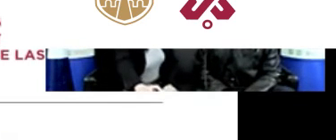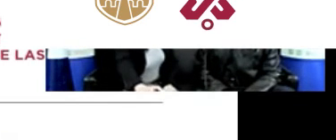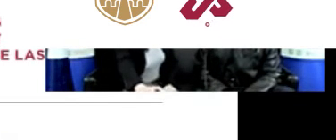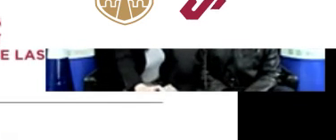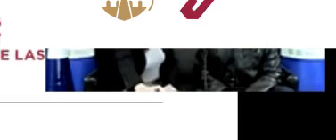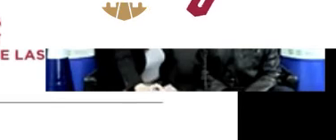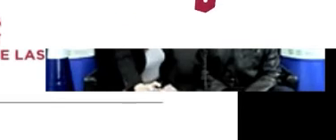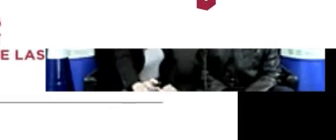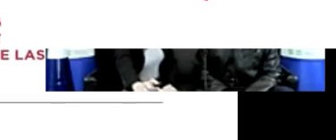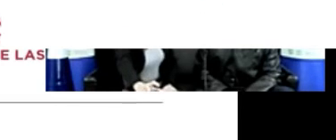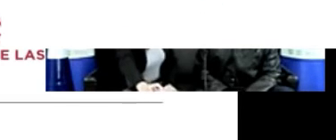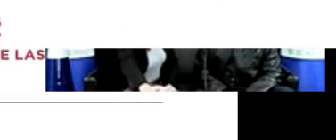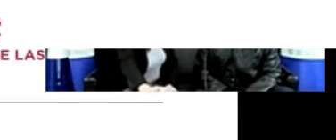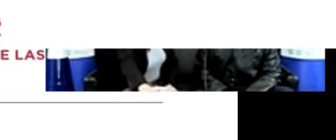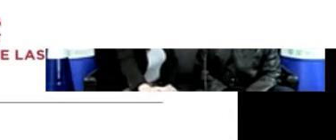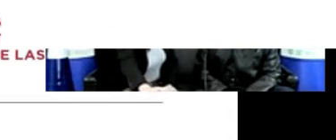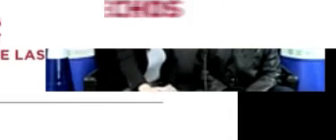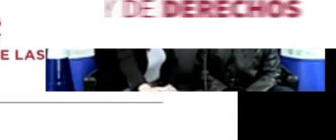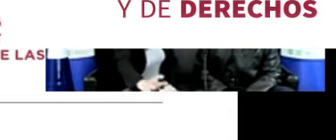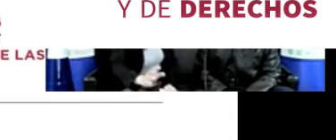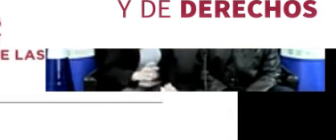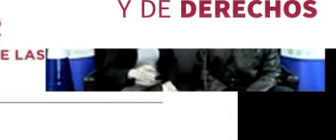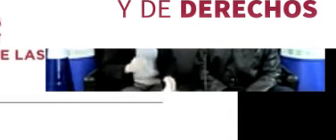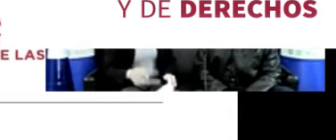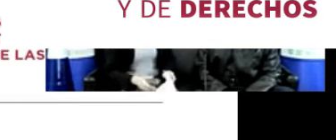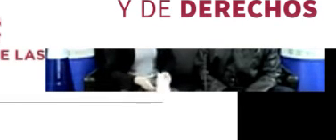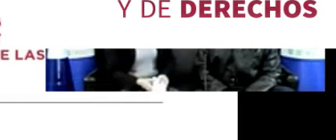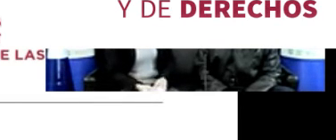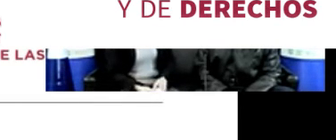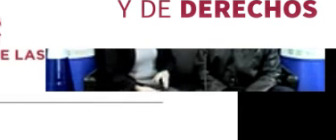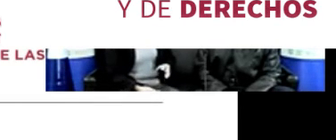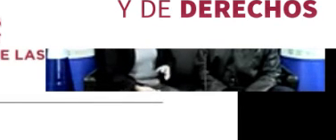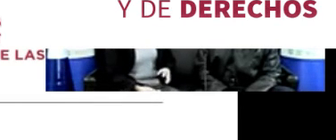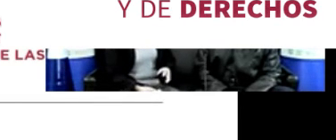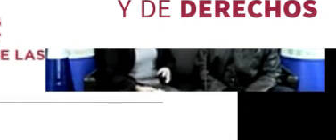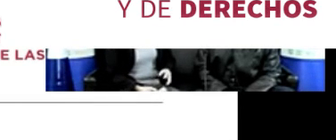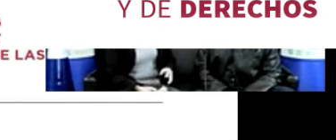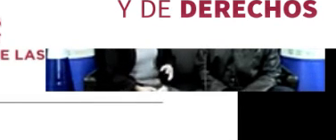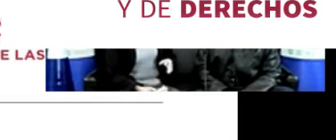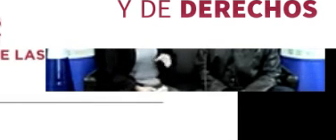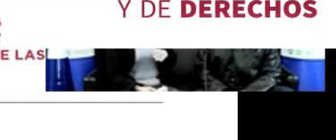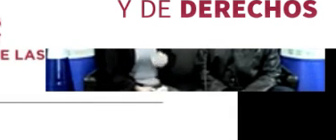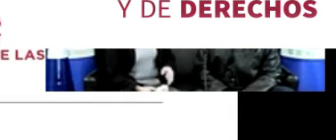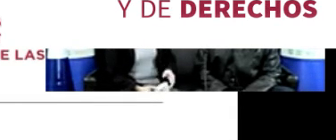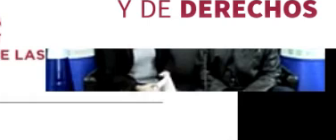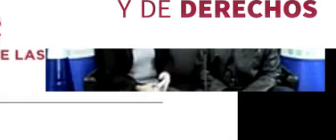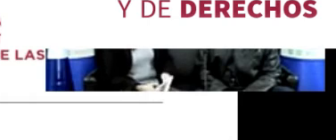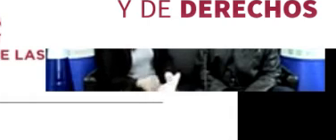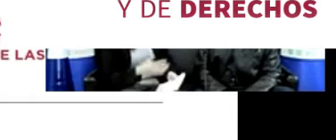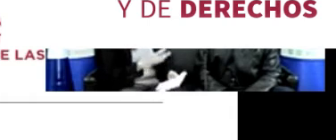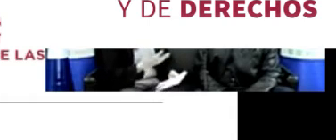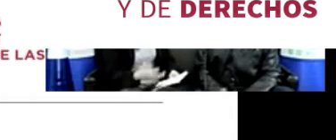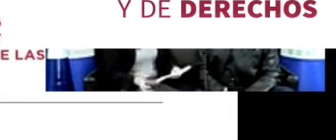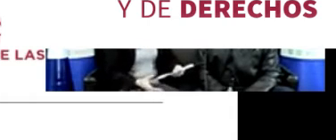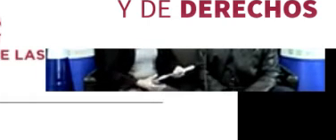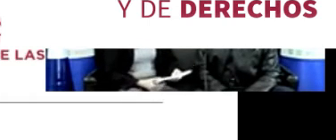En esta parte se nos fue no estamos viendo la diapositiva aquí, pero pues seguimos